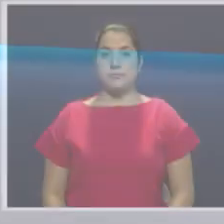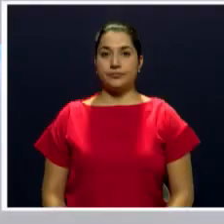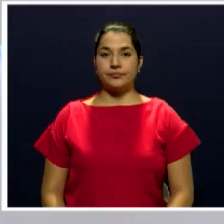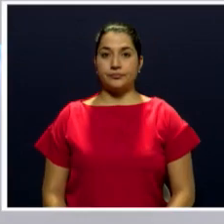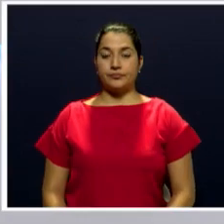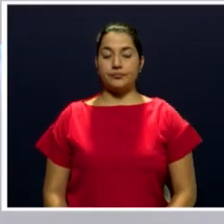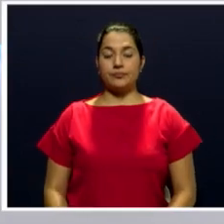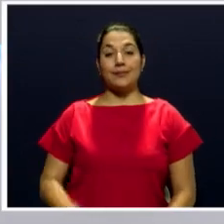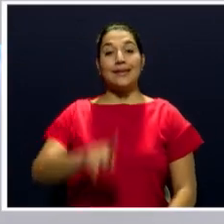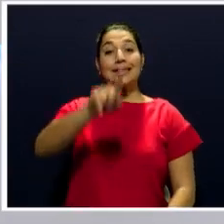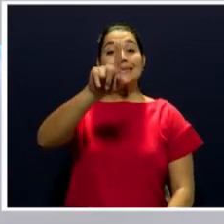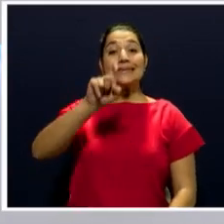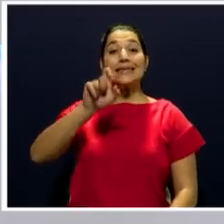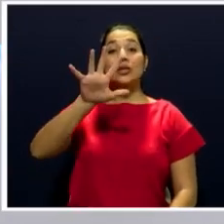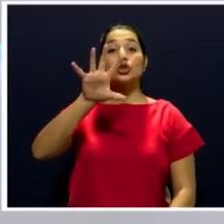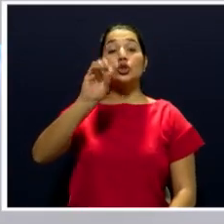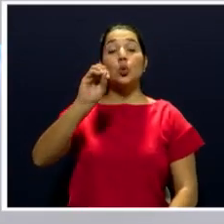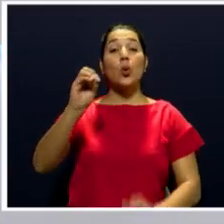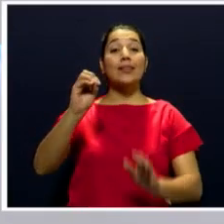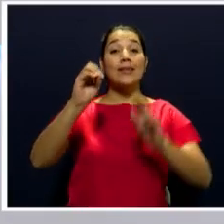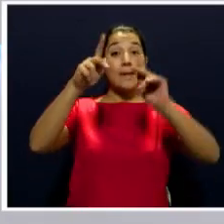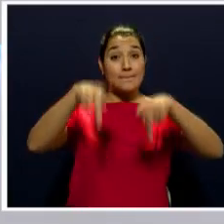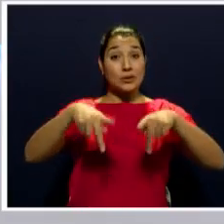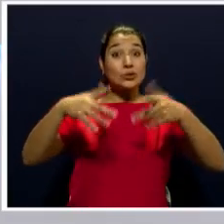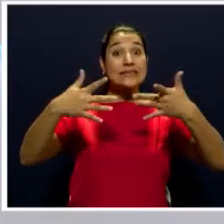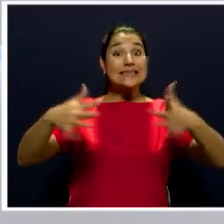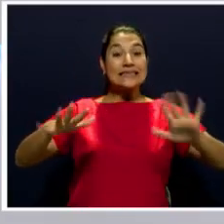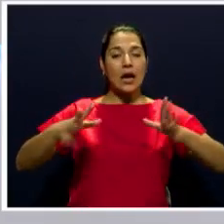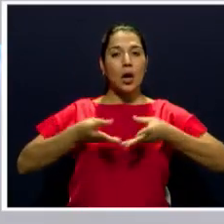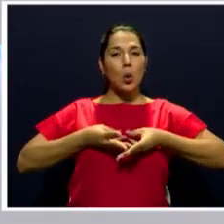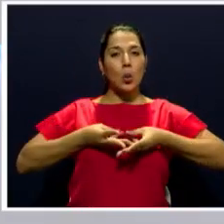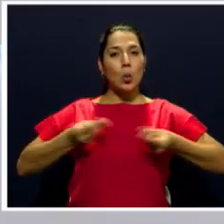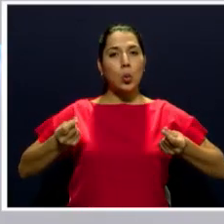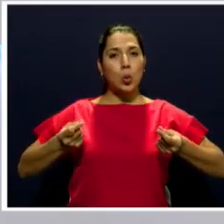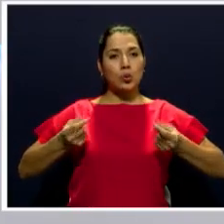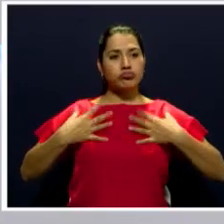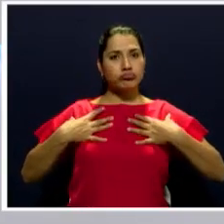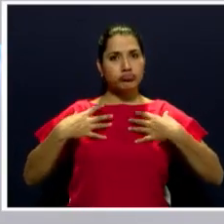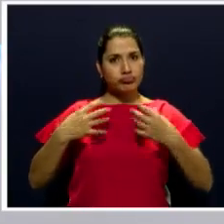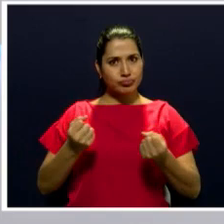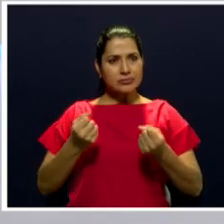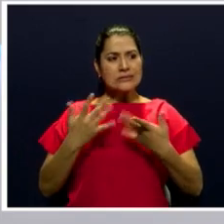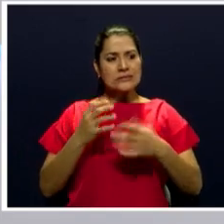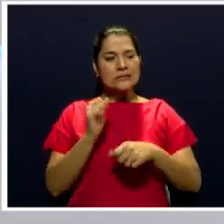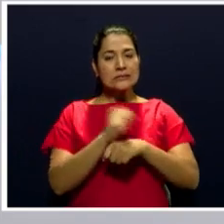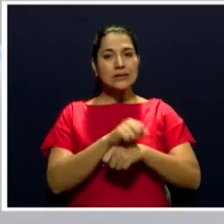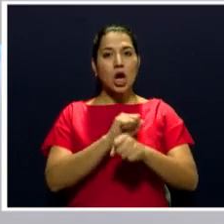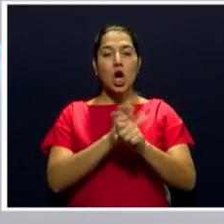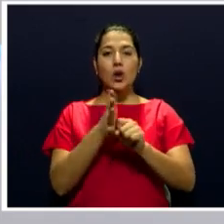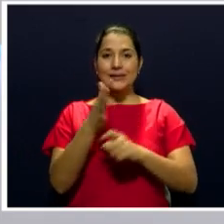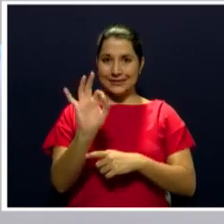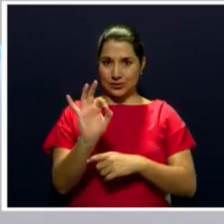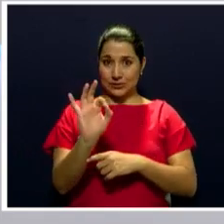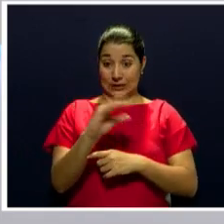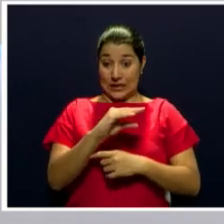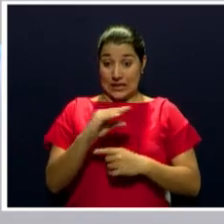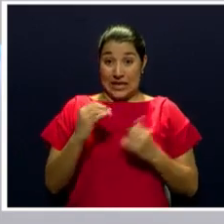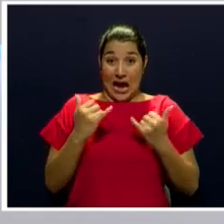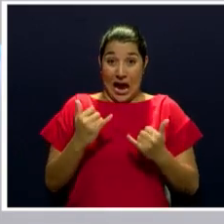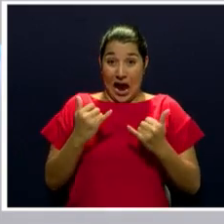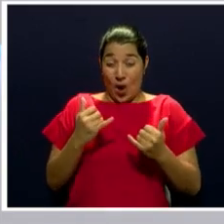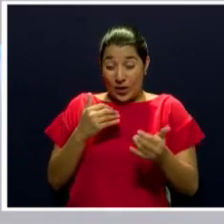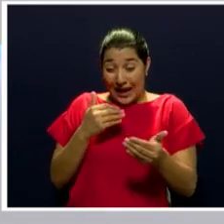Y 150 personas ya lograron vencer el COVID-19 en nuestro país. Y estamos cerca de